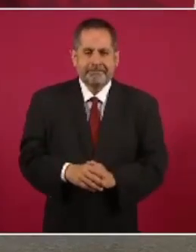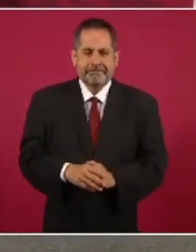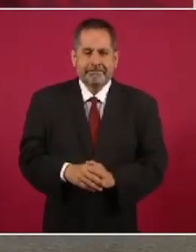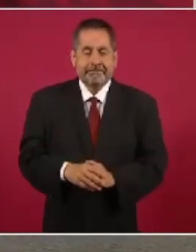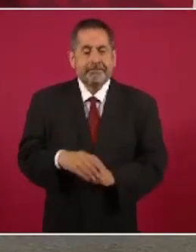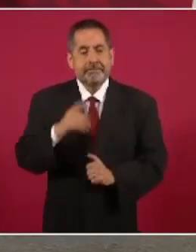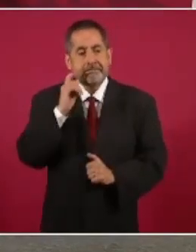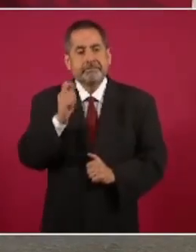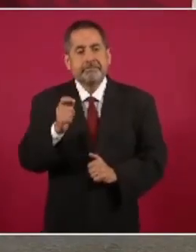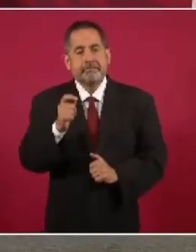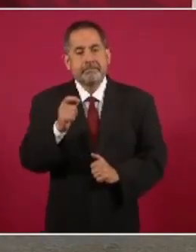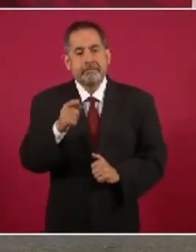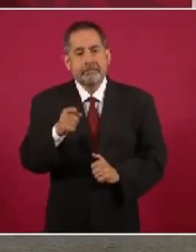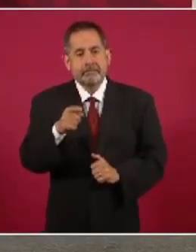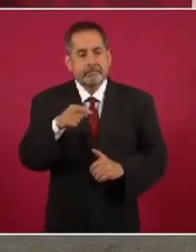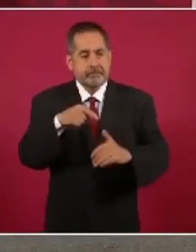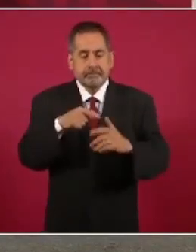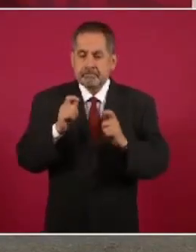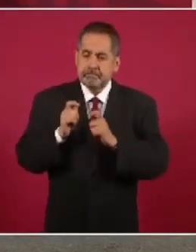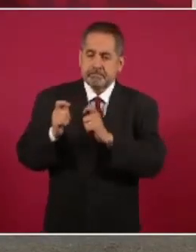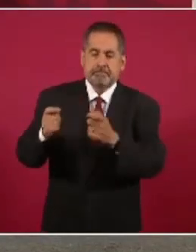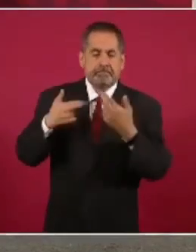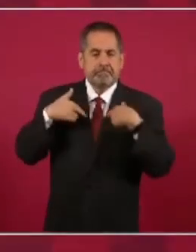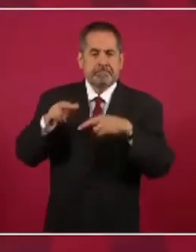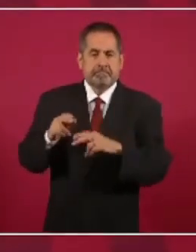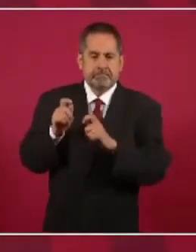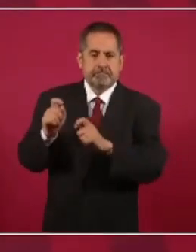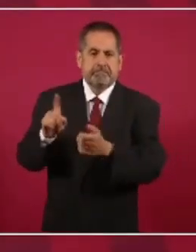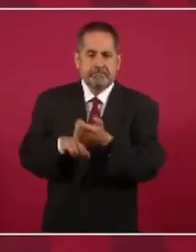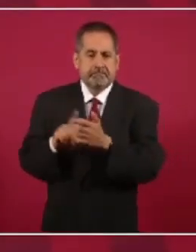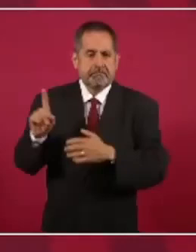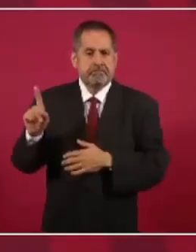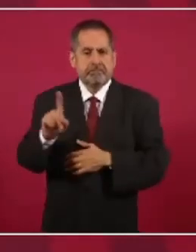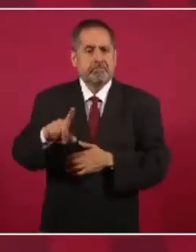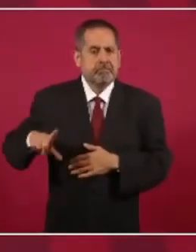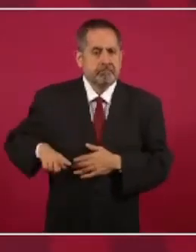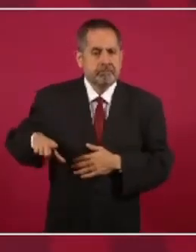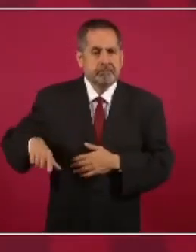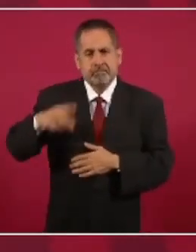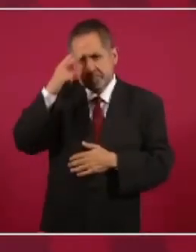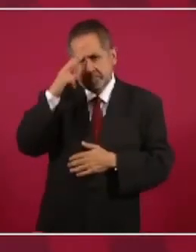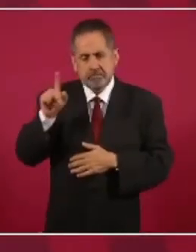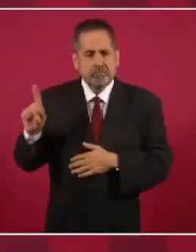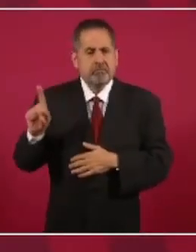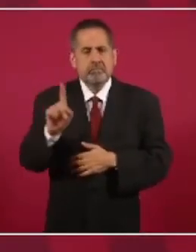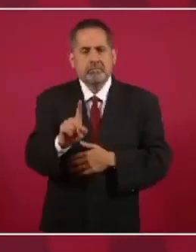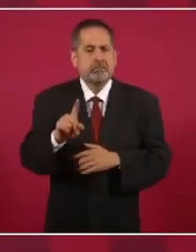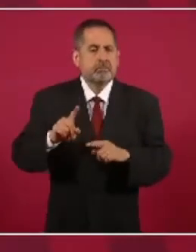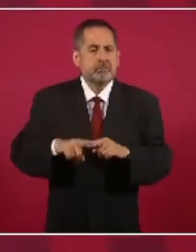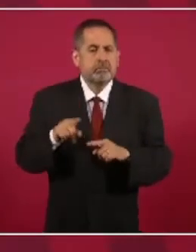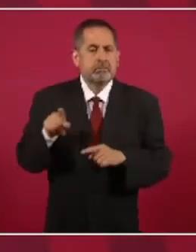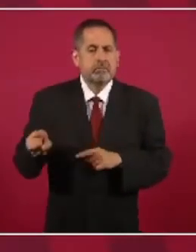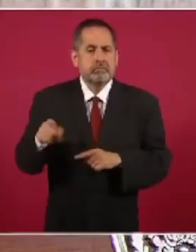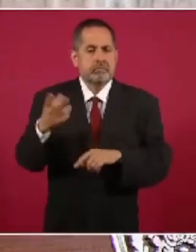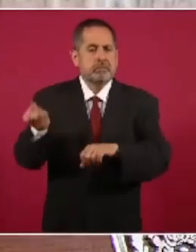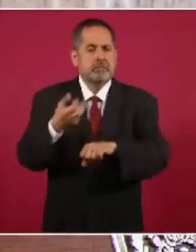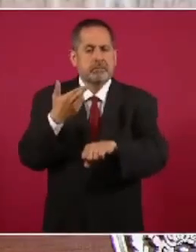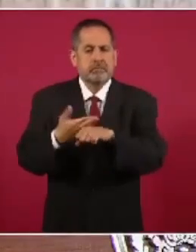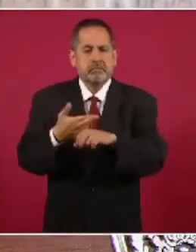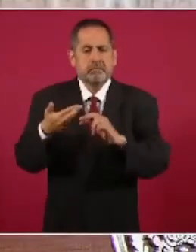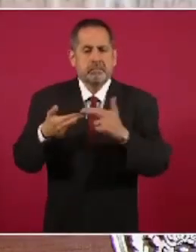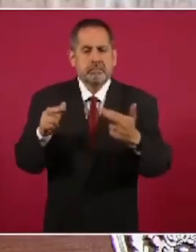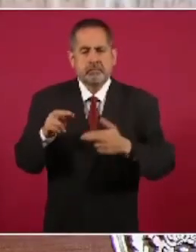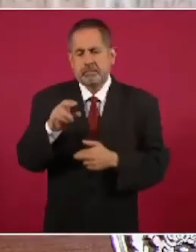Va a estar en la representación del Gobierno de México el secretario de